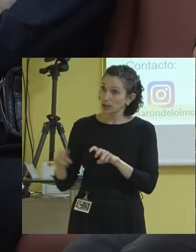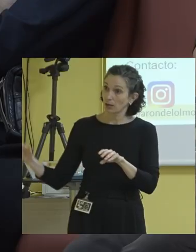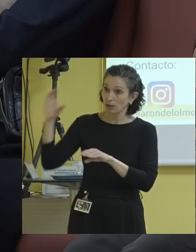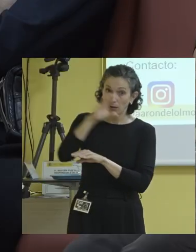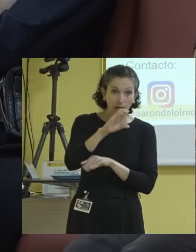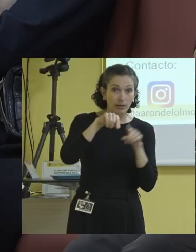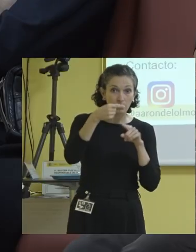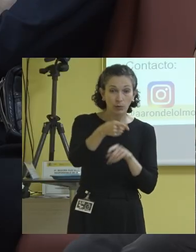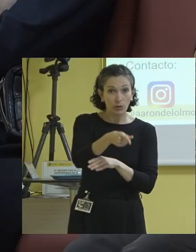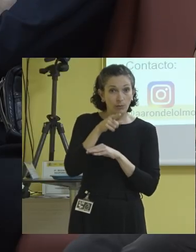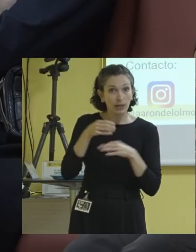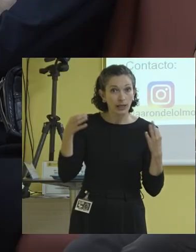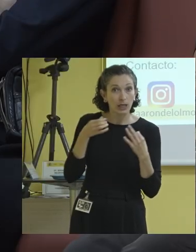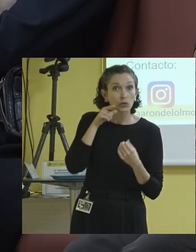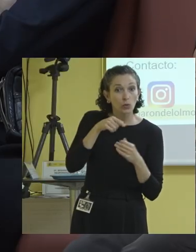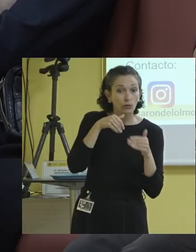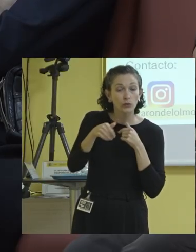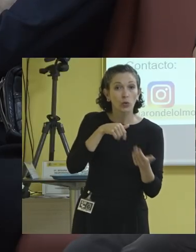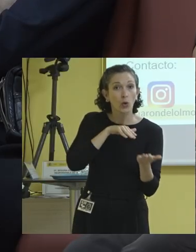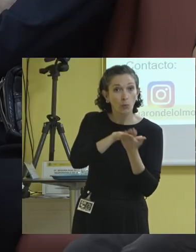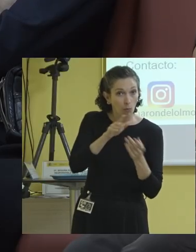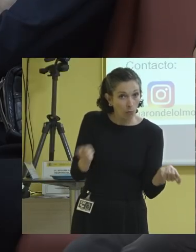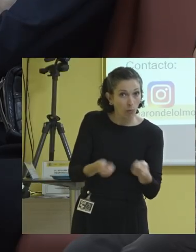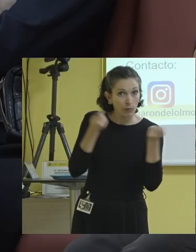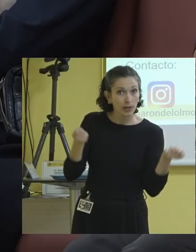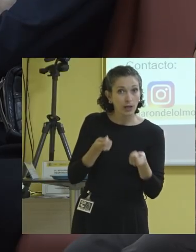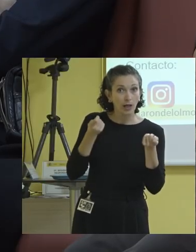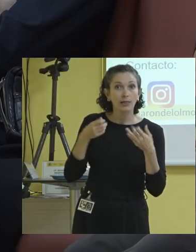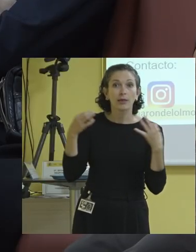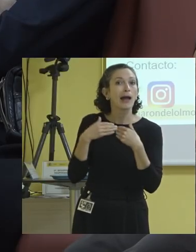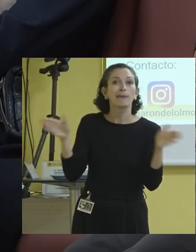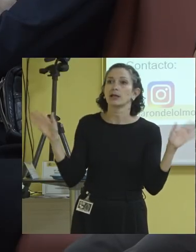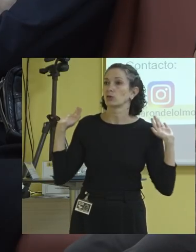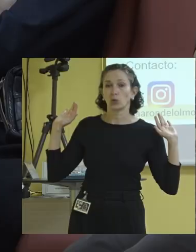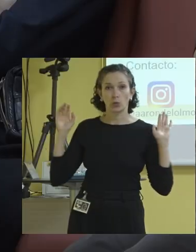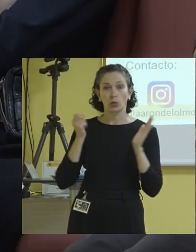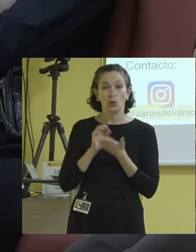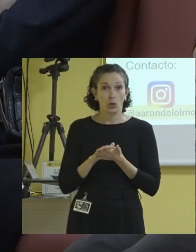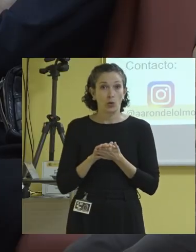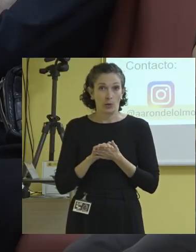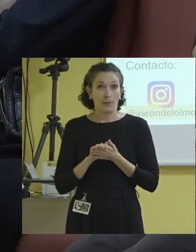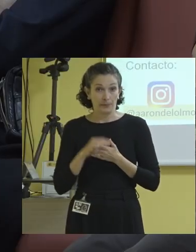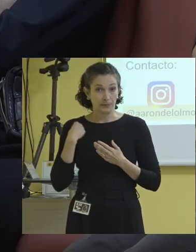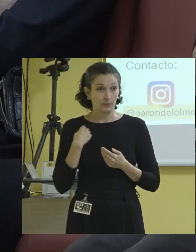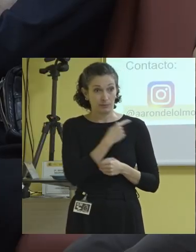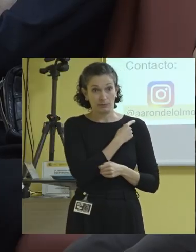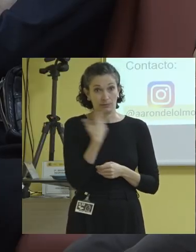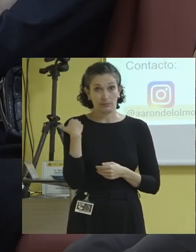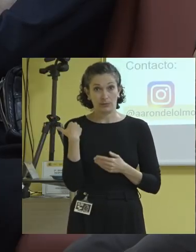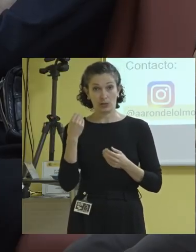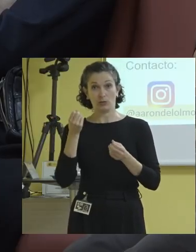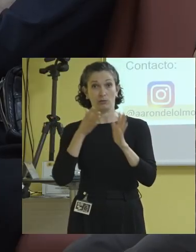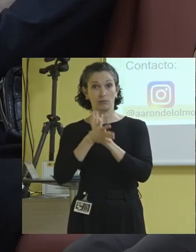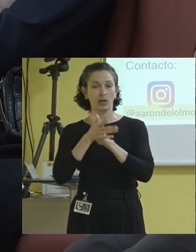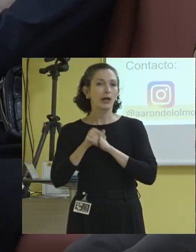obligan después a que cuando tú lo publiques, eso tiene que quedar en abierto. Y eso, bueno, ahí lo que ha contado Aarón, ahí hay